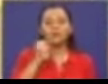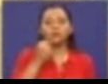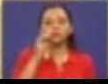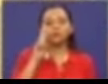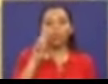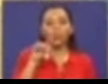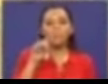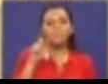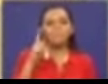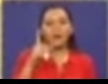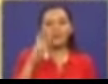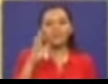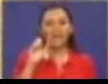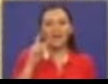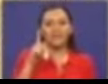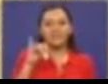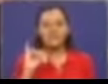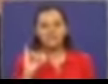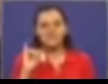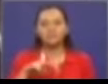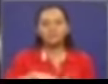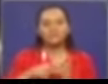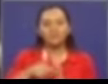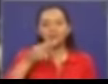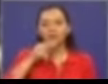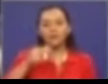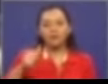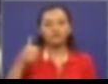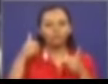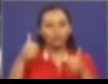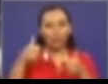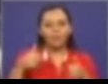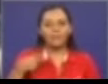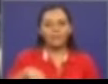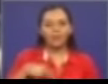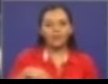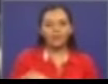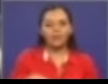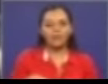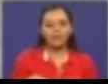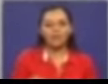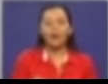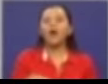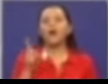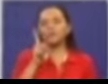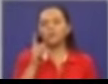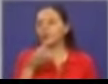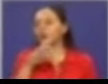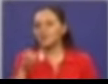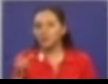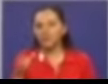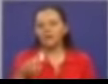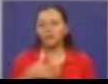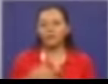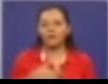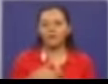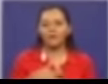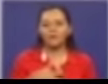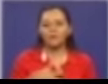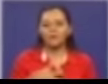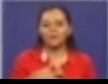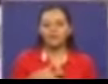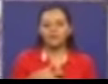Sumaktaki. Gran baile. Taquina bailar, ¿verdad? Cantar, tocar. Taki, cantar, tocar, sí, ya. Sumaktaki.